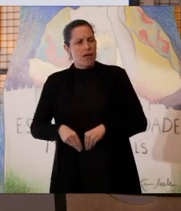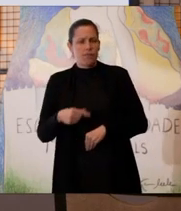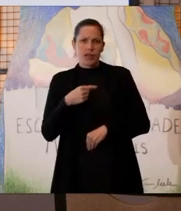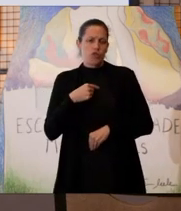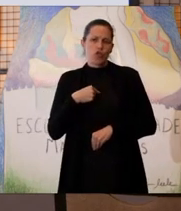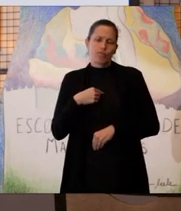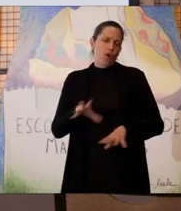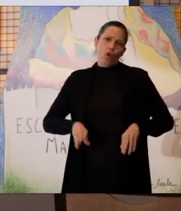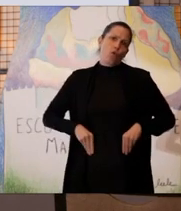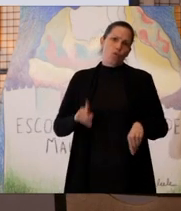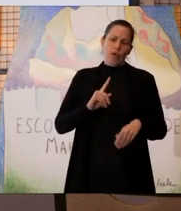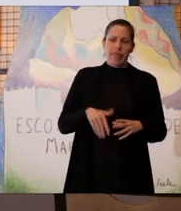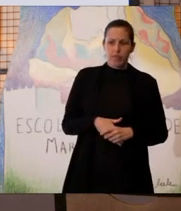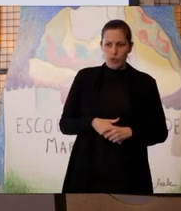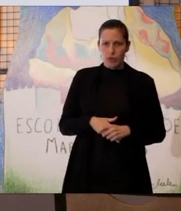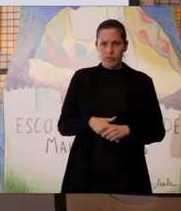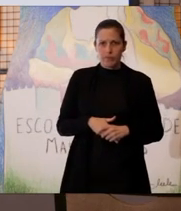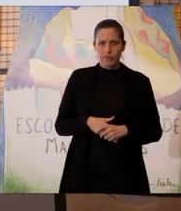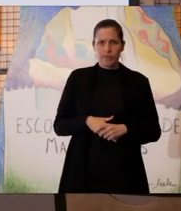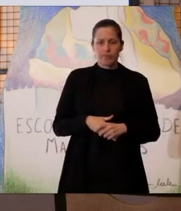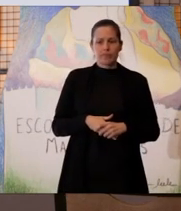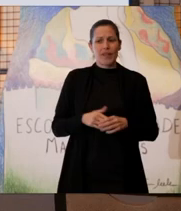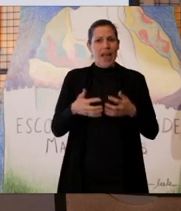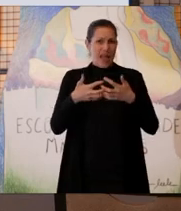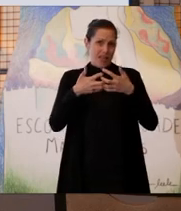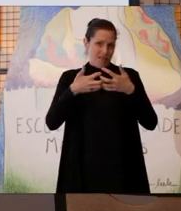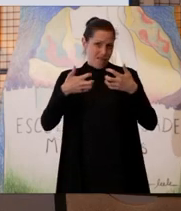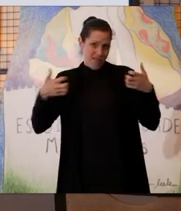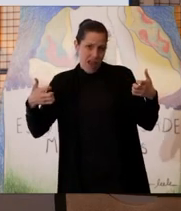me gusta mucho lo de bandas estrechas de comportamiento aceptable